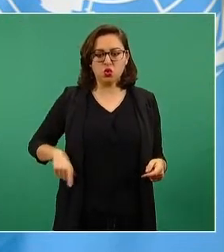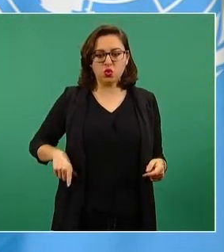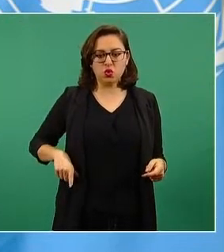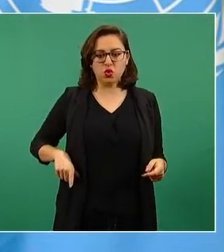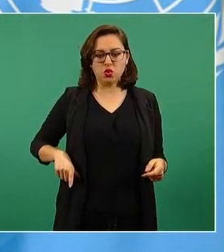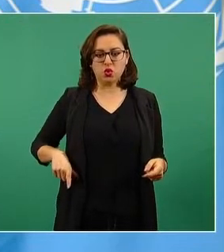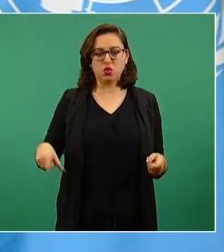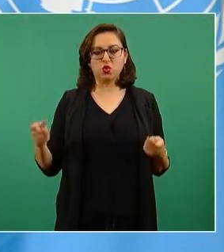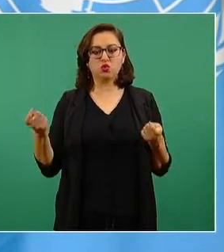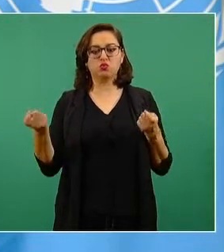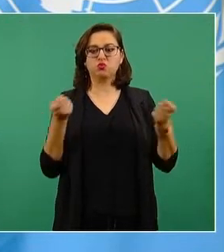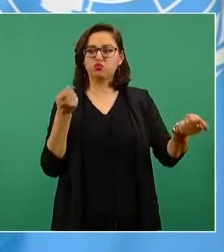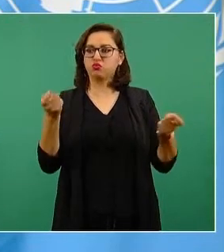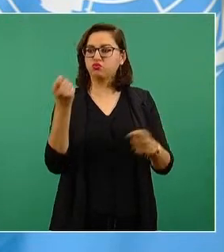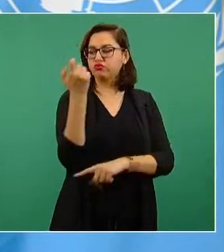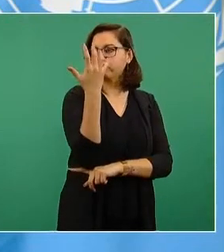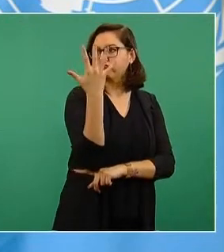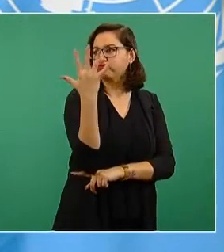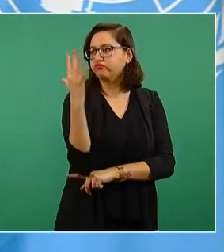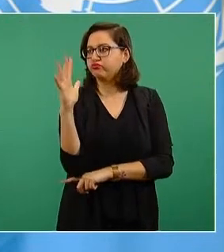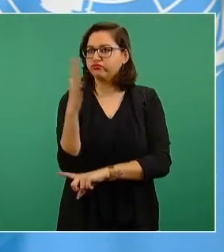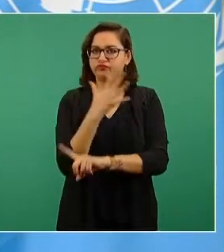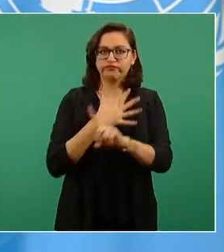de los recursos naturales,